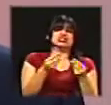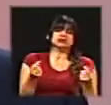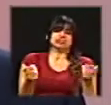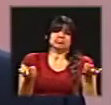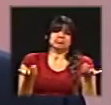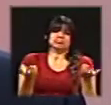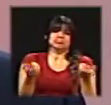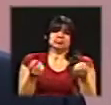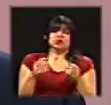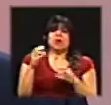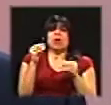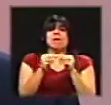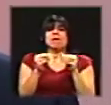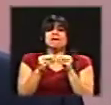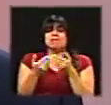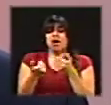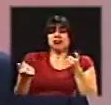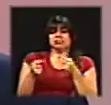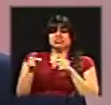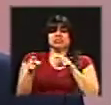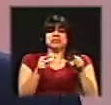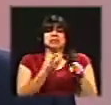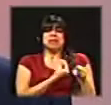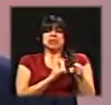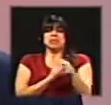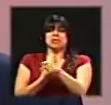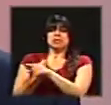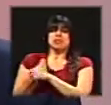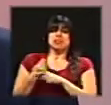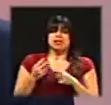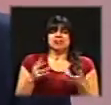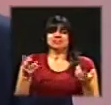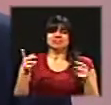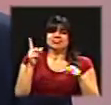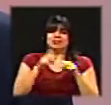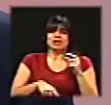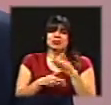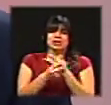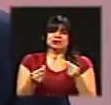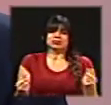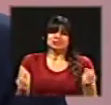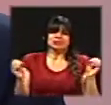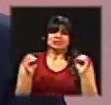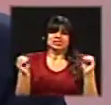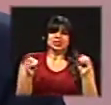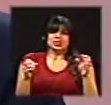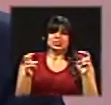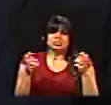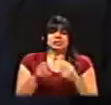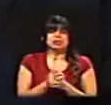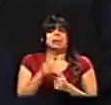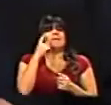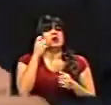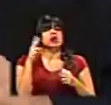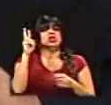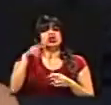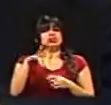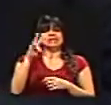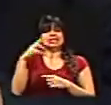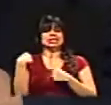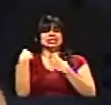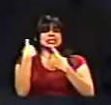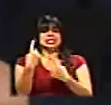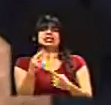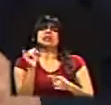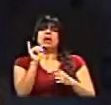ni tampoco entre más nos separemos y señalemos miedo de uno y otro lado, tampoco nos vamos a llevar ningún asunto. Sí, porque después del 2007 quedó la